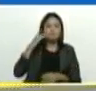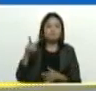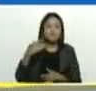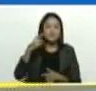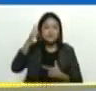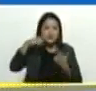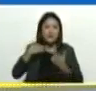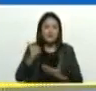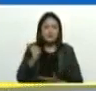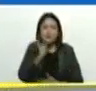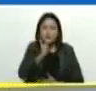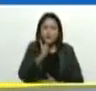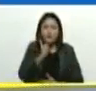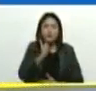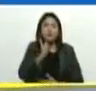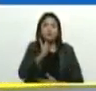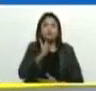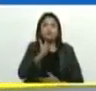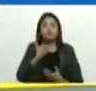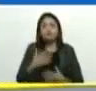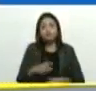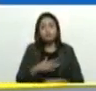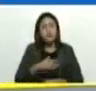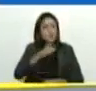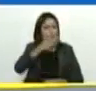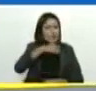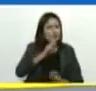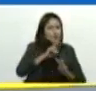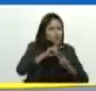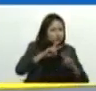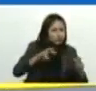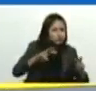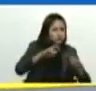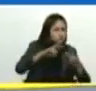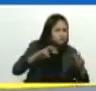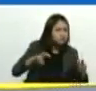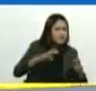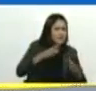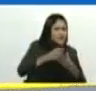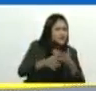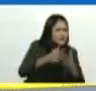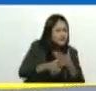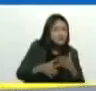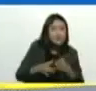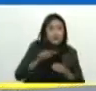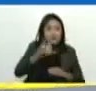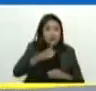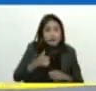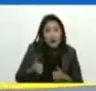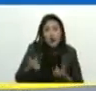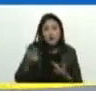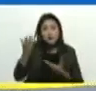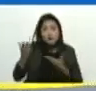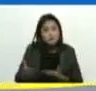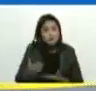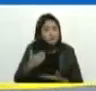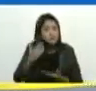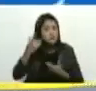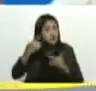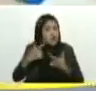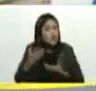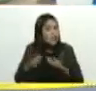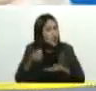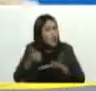nuestro pueblo indagaba por su estado, su evolución y qué se podía